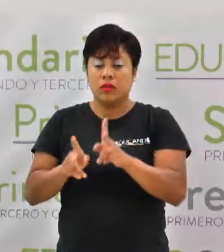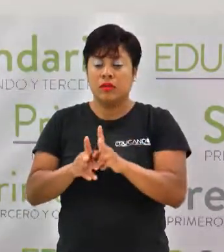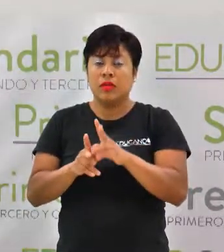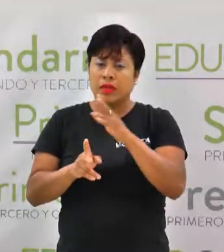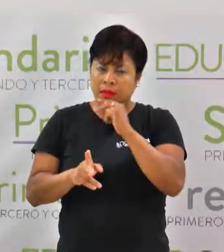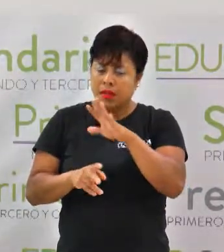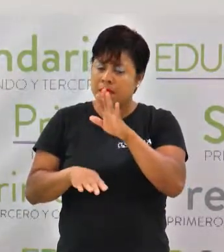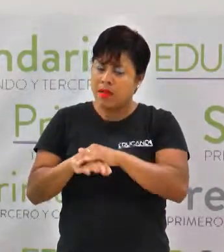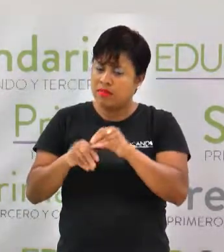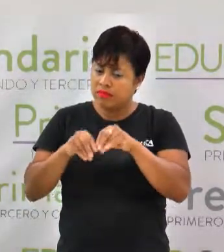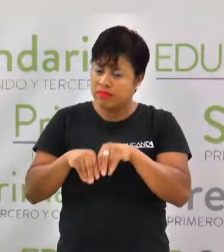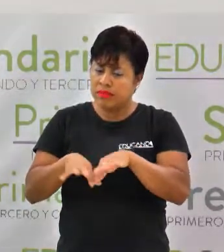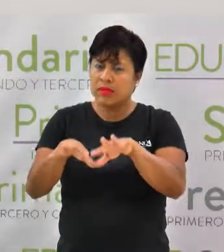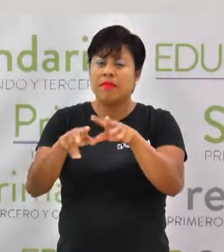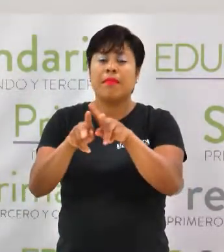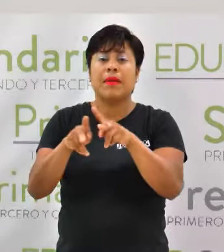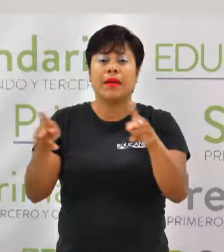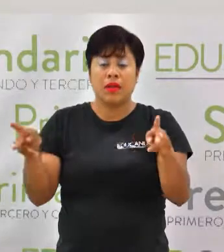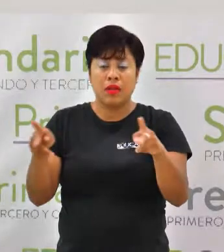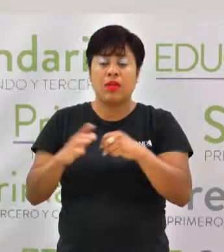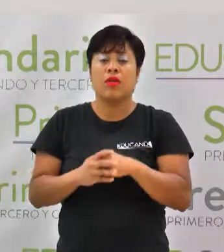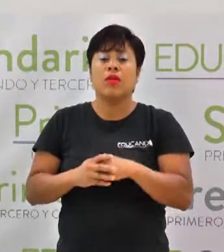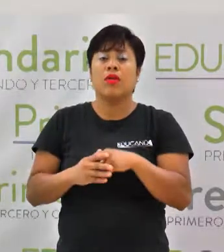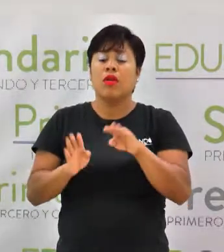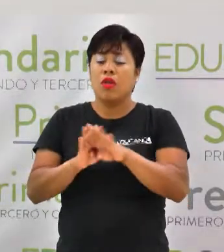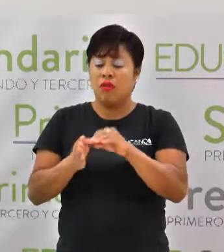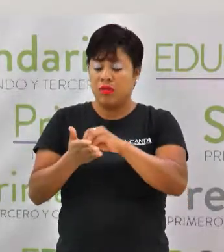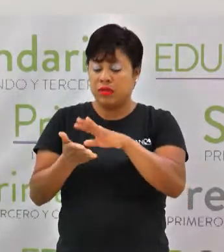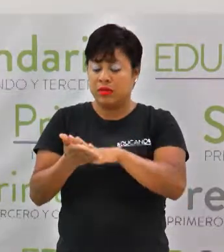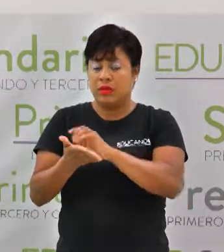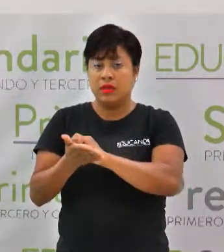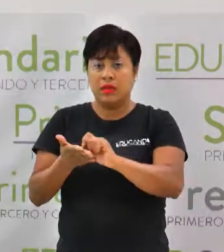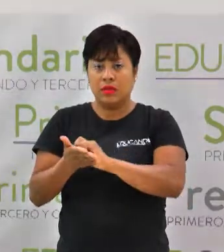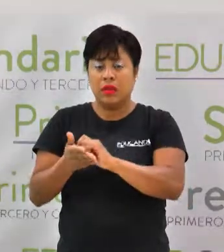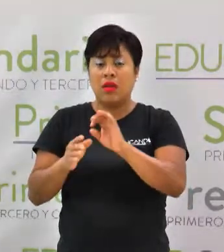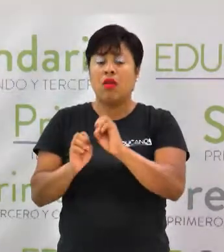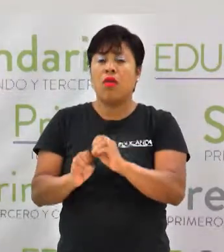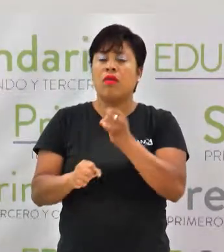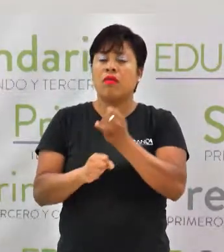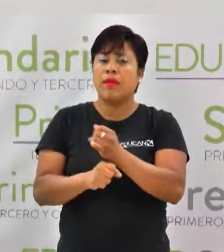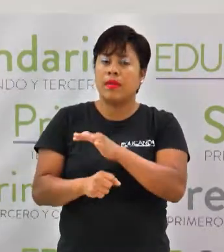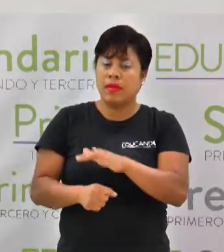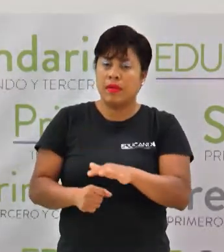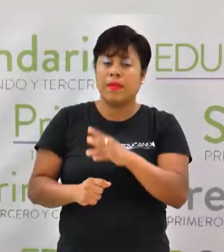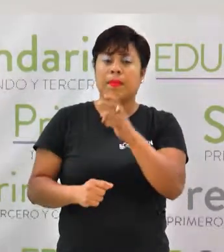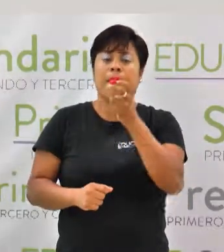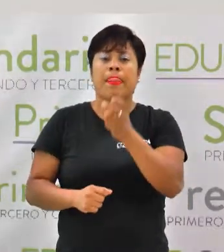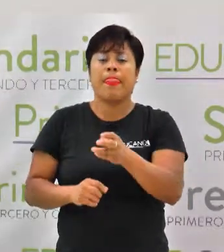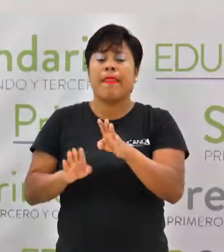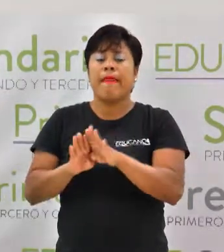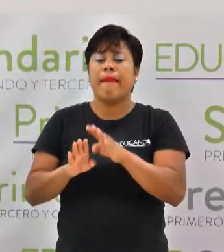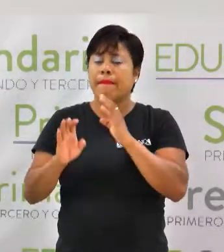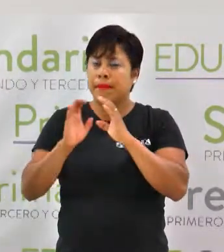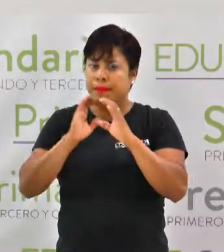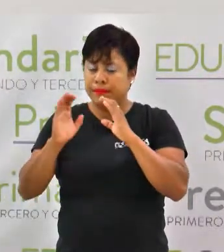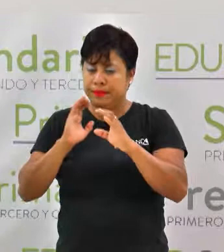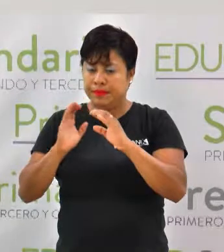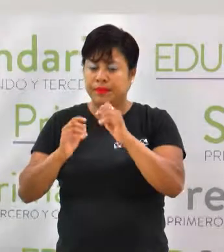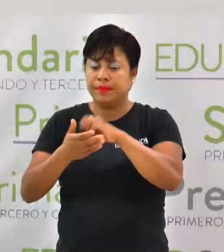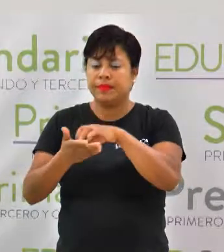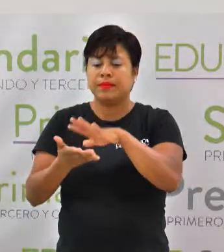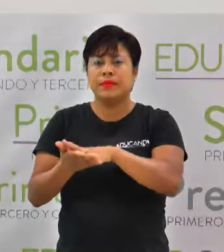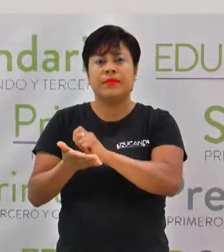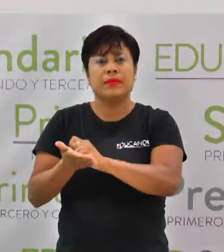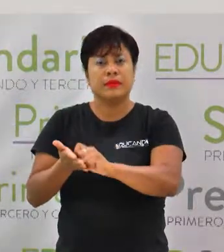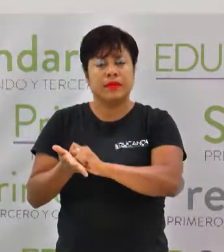circula en los periódicos en forma escrita, ¿no? Tanto la noticia escrita como el artículo informativo son medios de